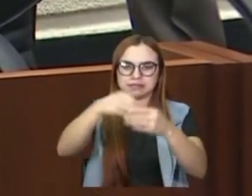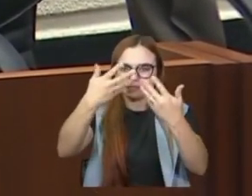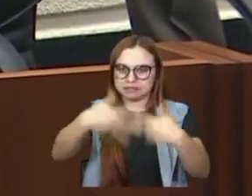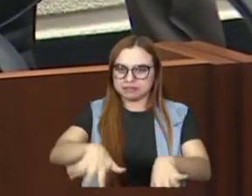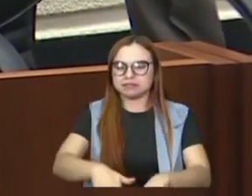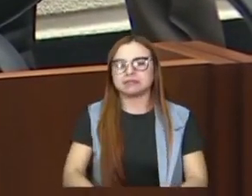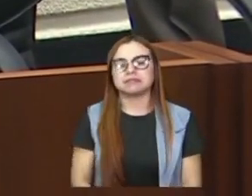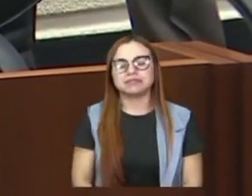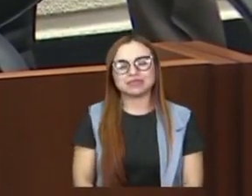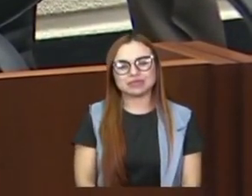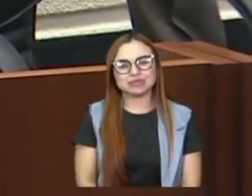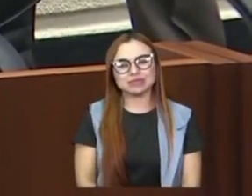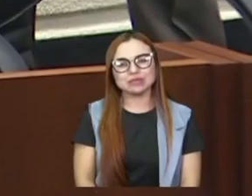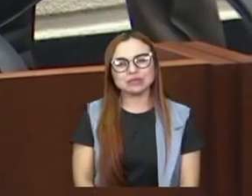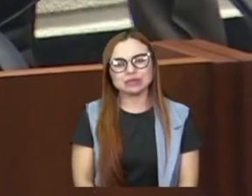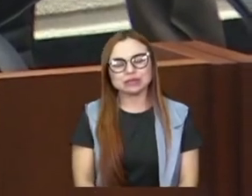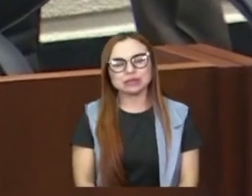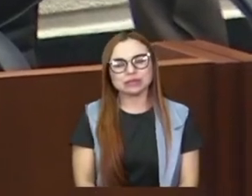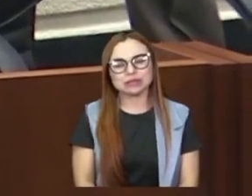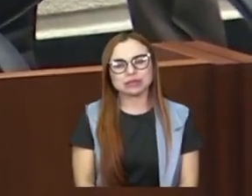presidente.